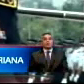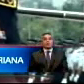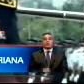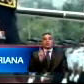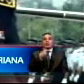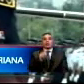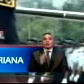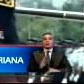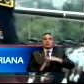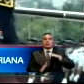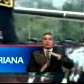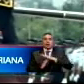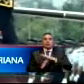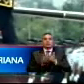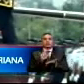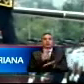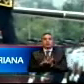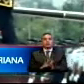hagan pacíficamente,